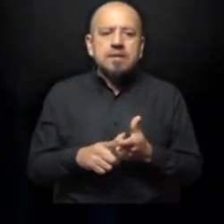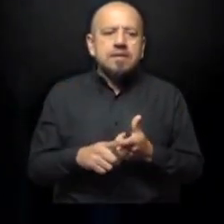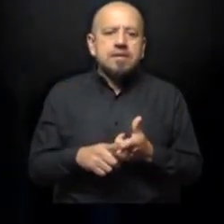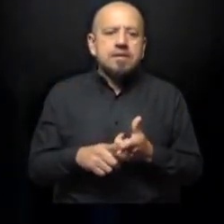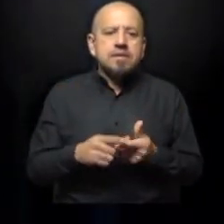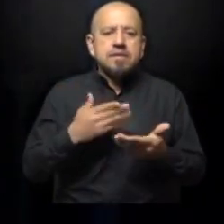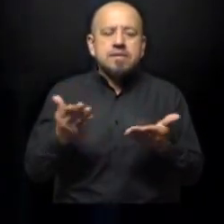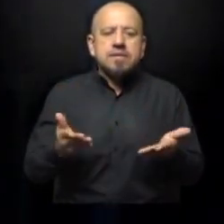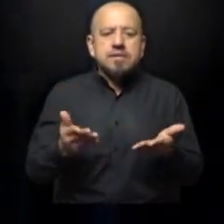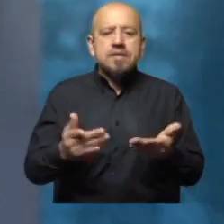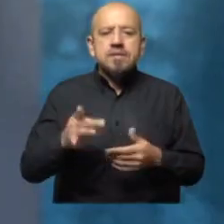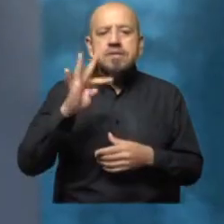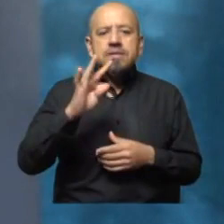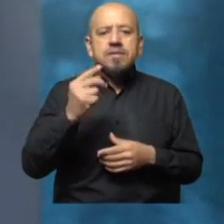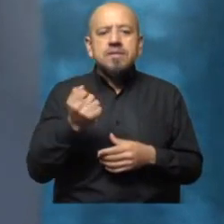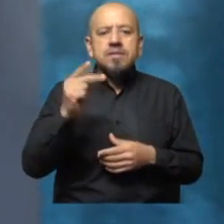parece